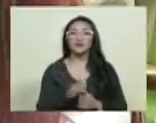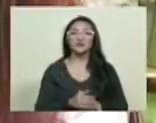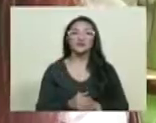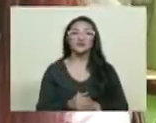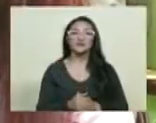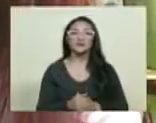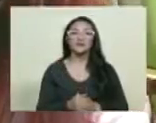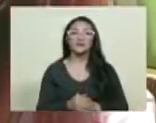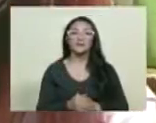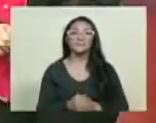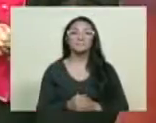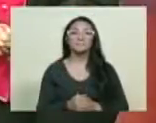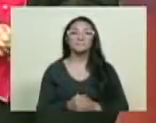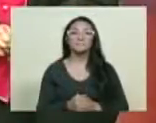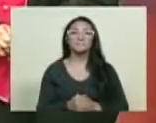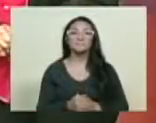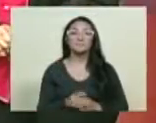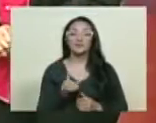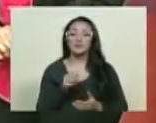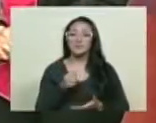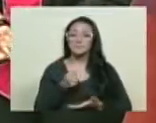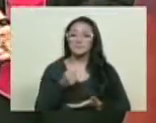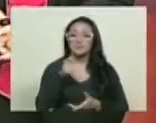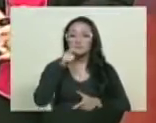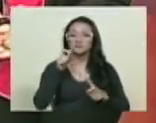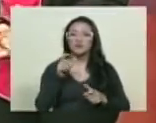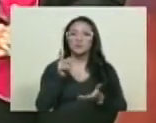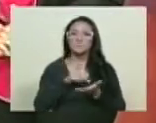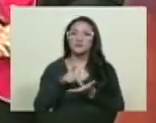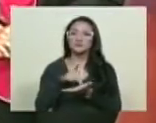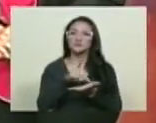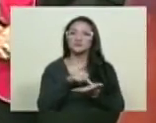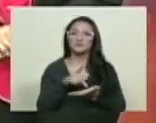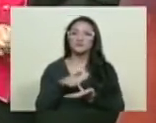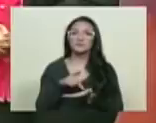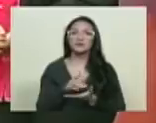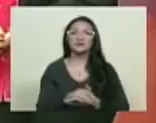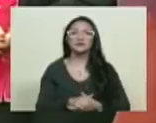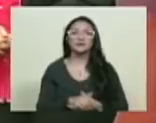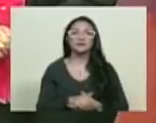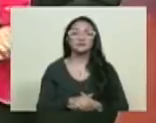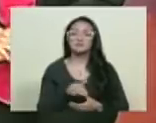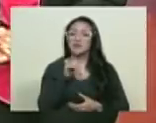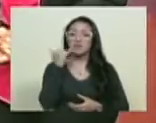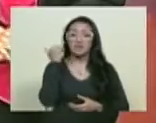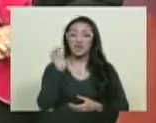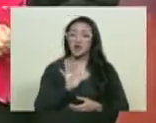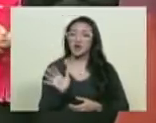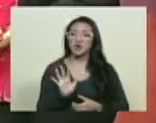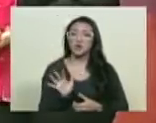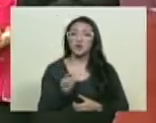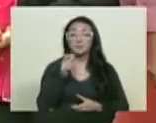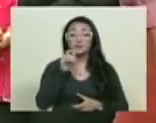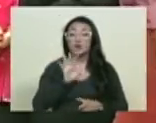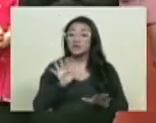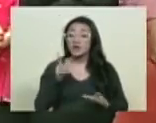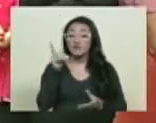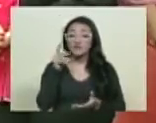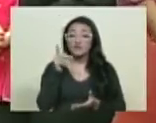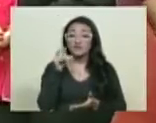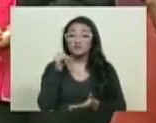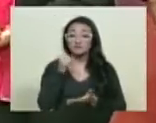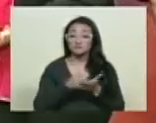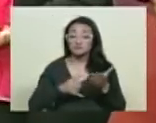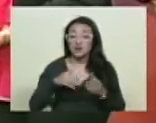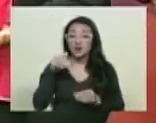porque deben ser premiados aquellos que participen verdad mala idea no es aquel que haya agotado con su